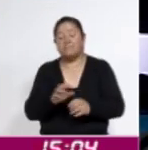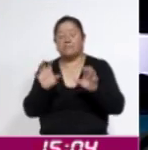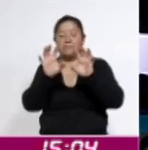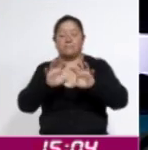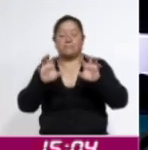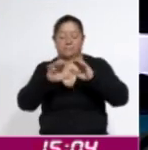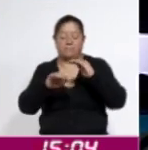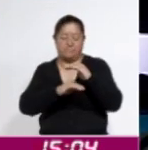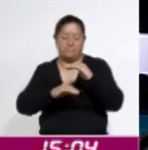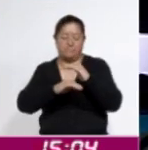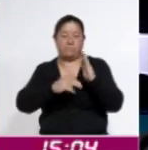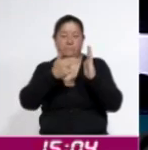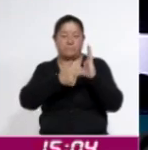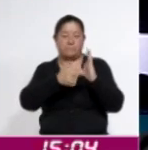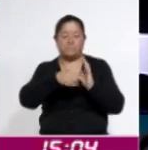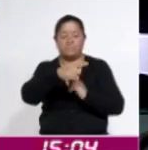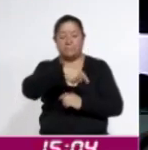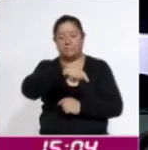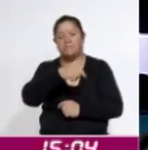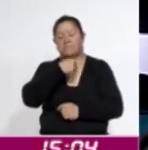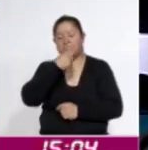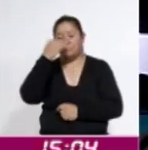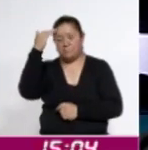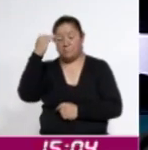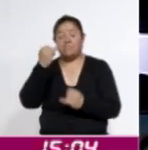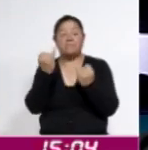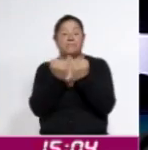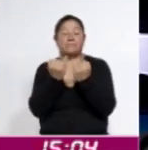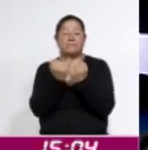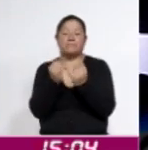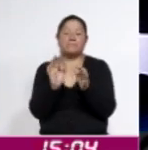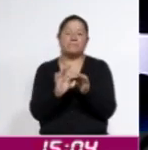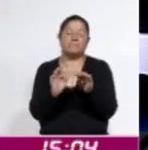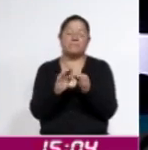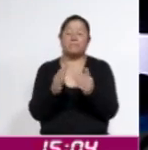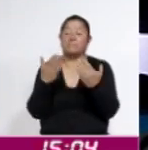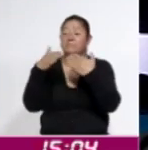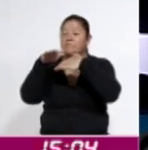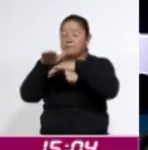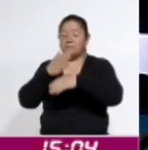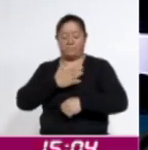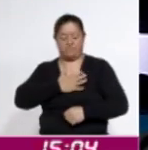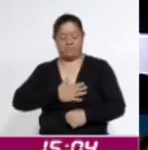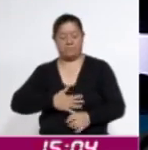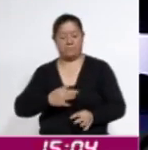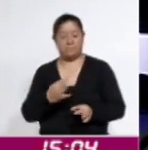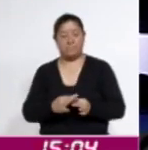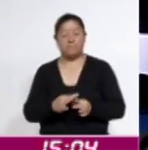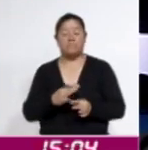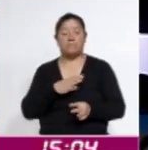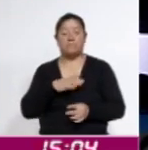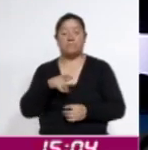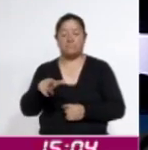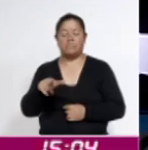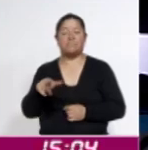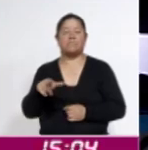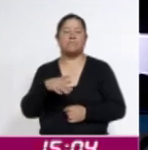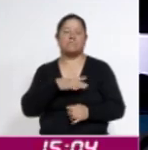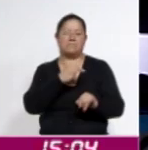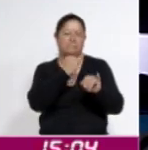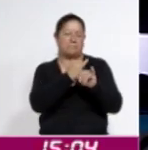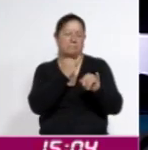básico para los adultos mayores, pero también hablar de los fraudes que se pueden presentar a través de estas redes, esta